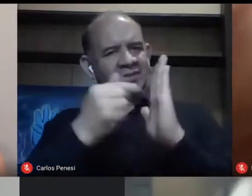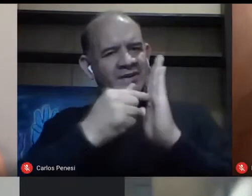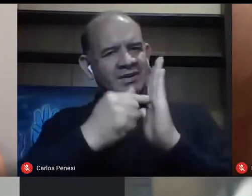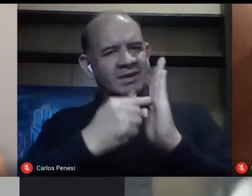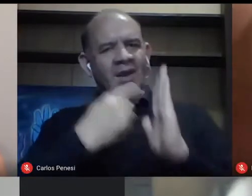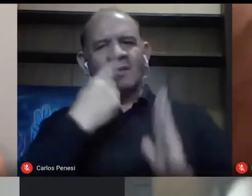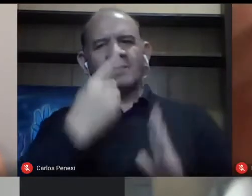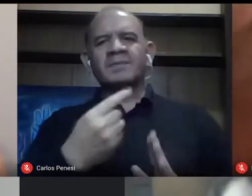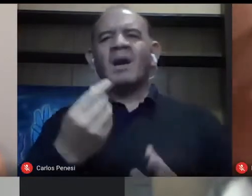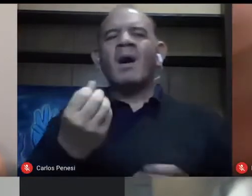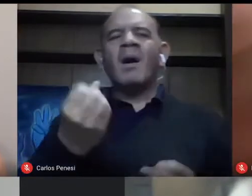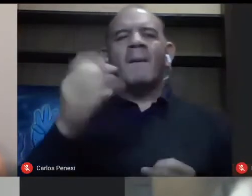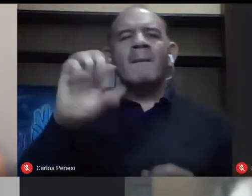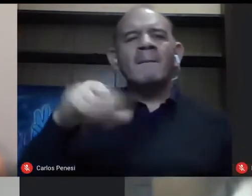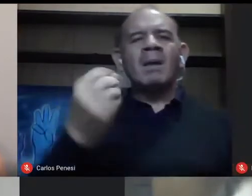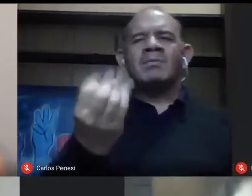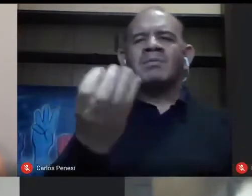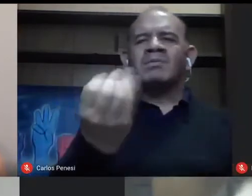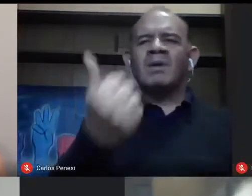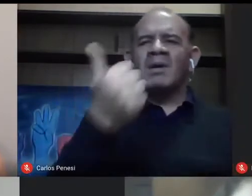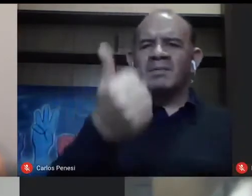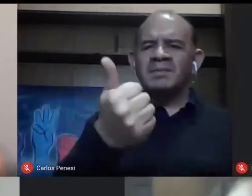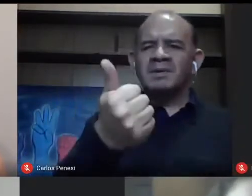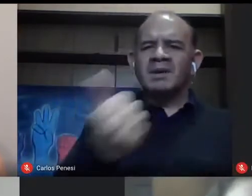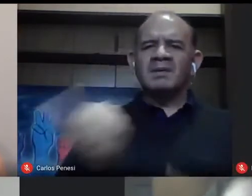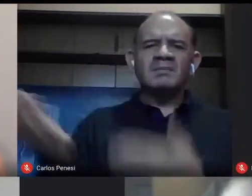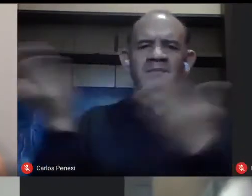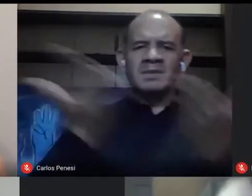¿cómo estás? Muchas gracias, bienvenido.